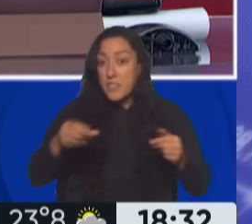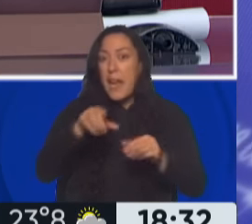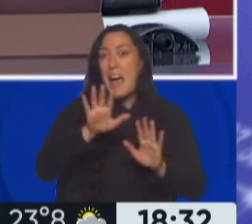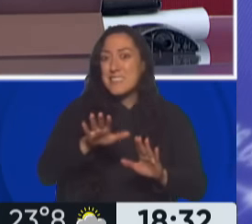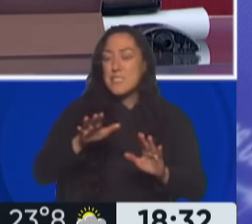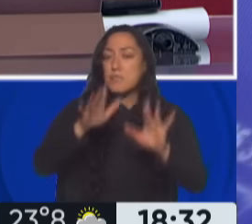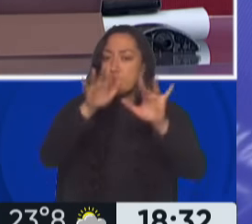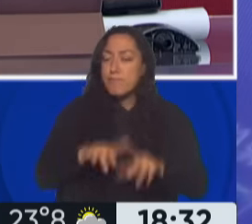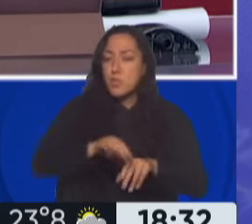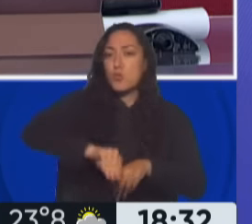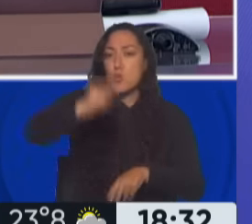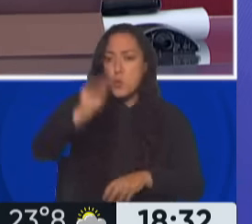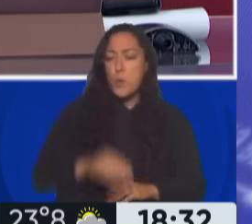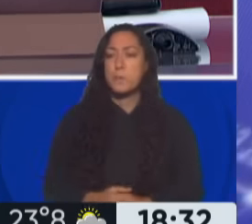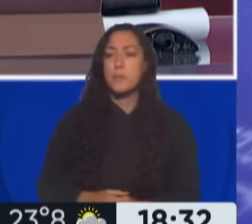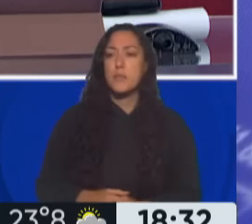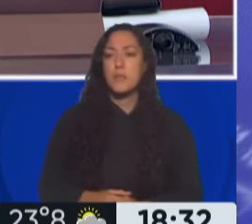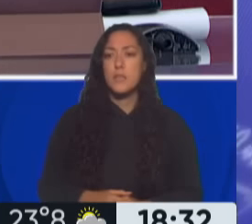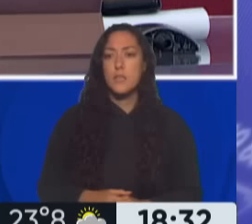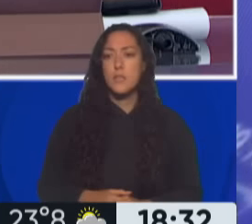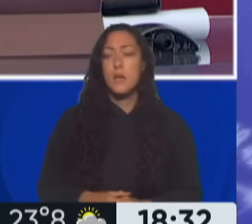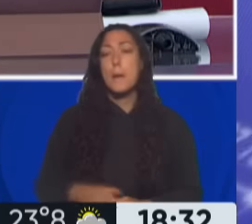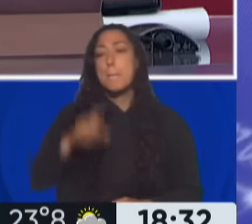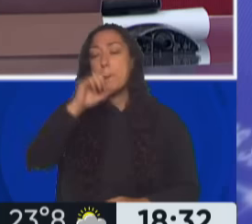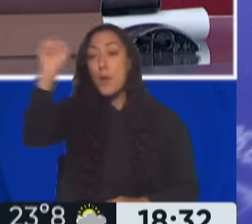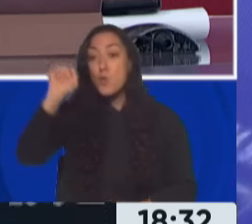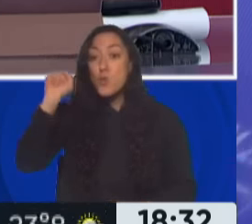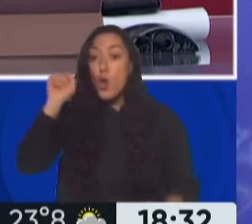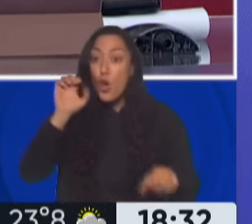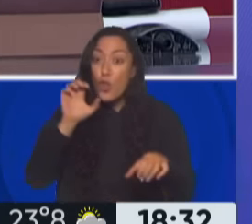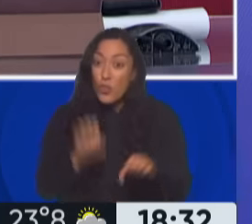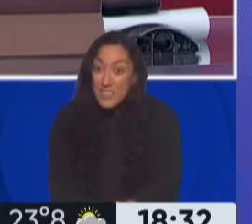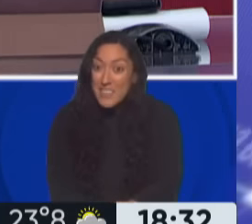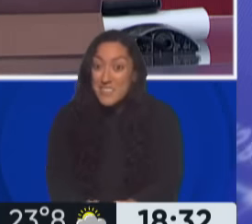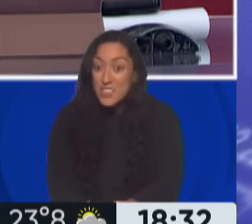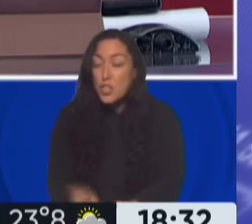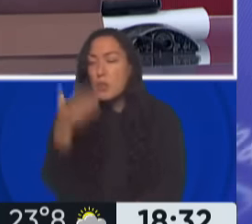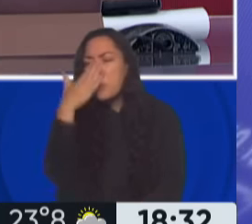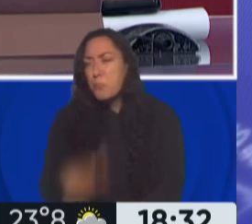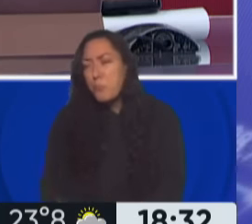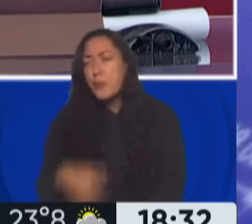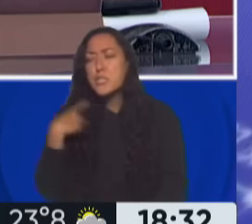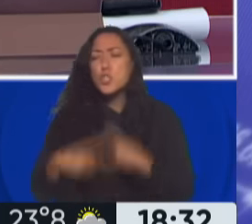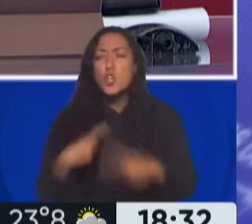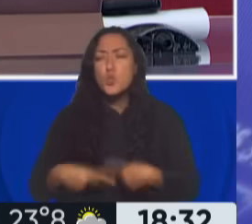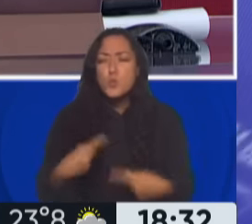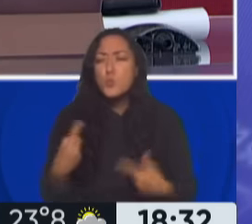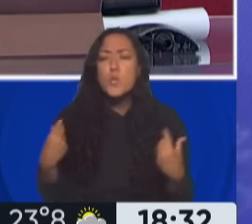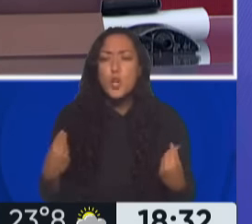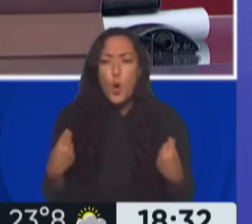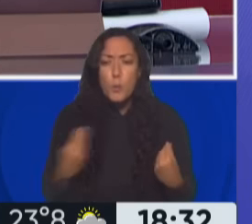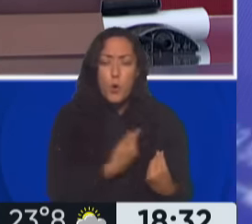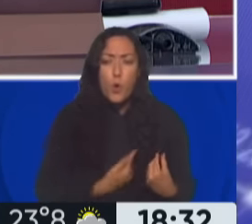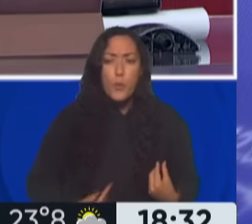da en un contexto en el cual, posterior a la detención de Maduro, bueno, había muchas dudas de qué iba a pasar o cómo iba a ser justamente ese gobierno